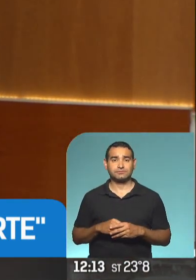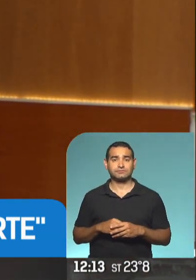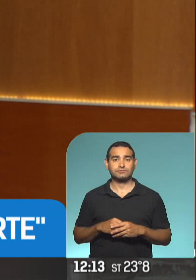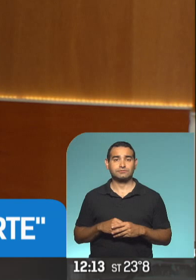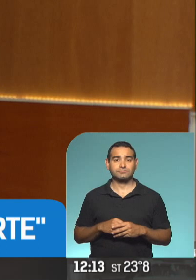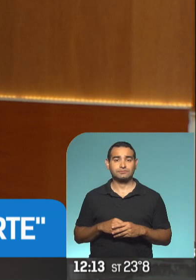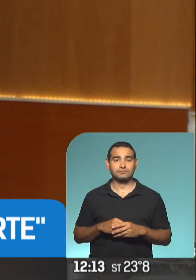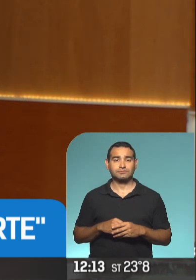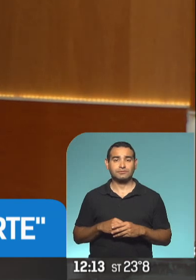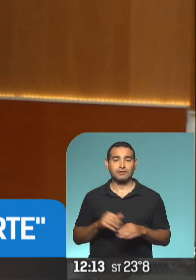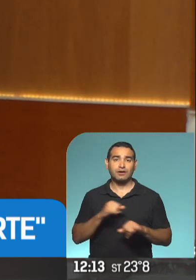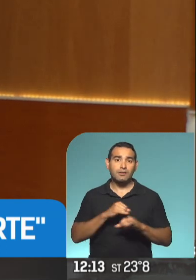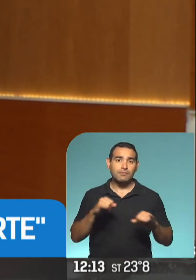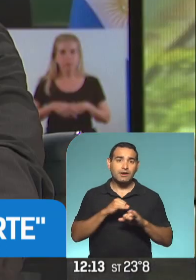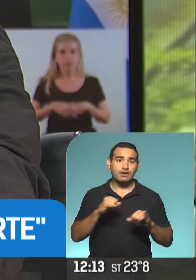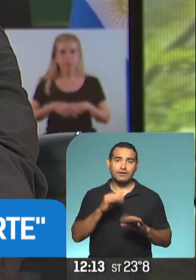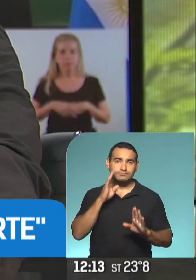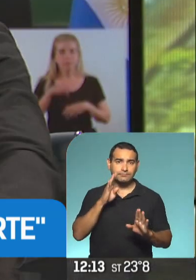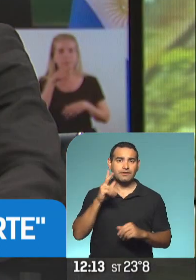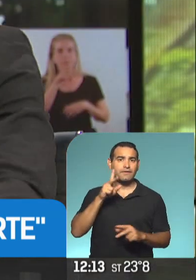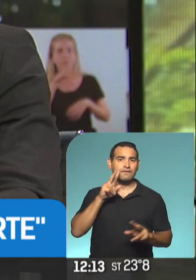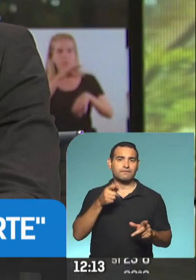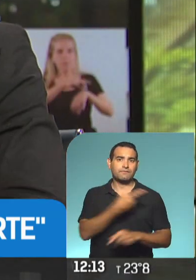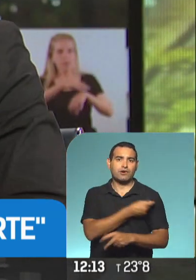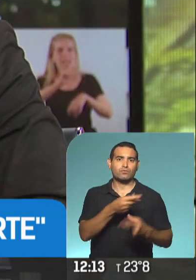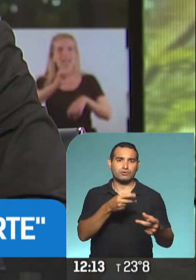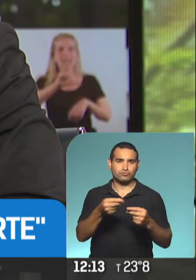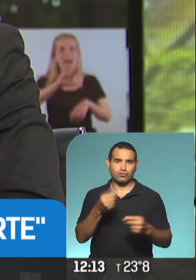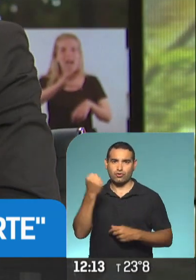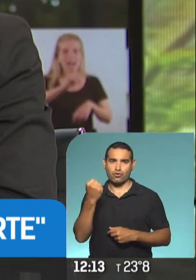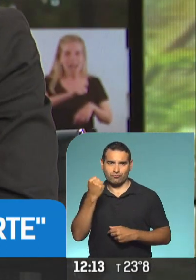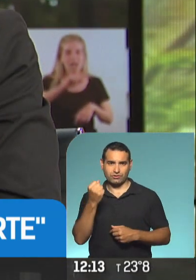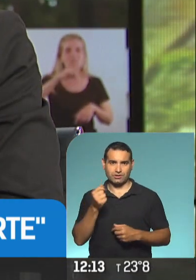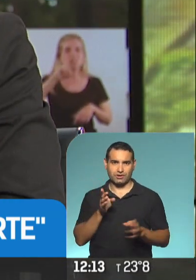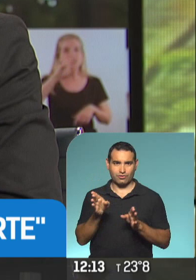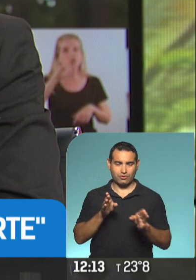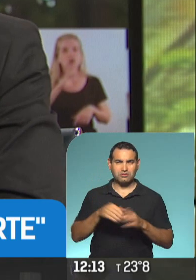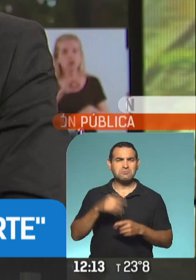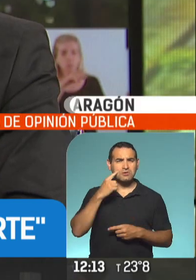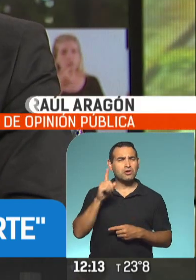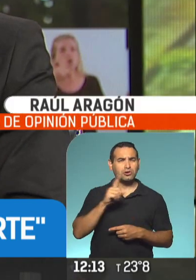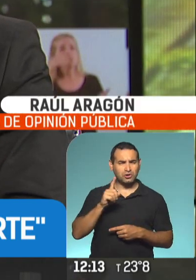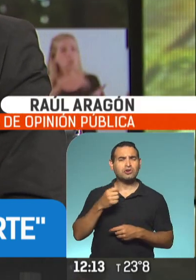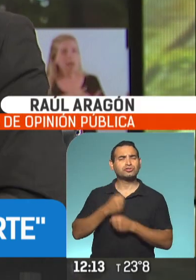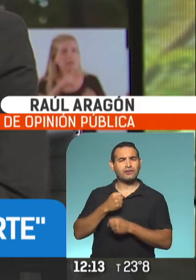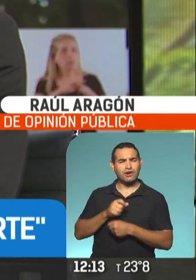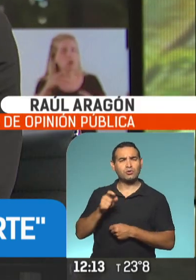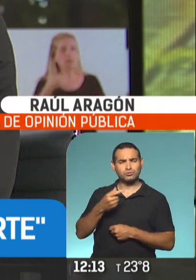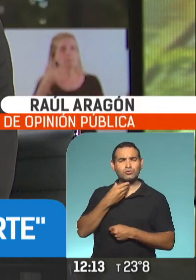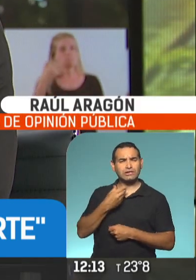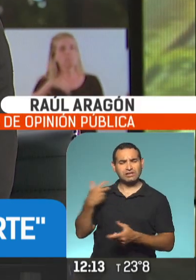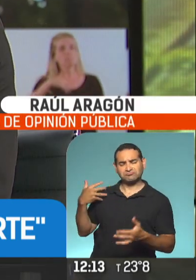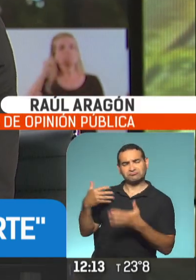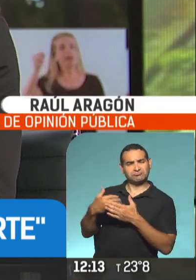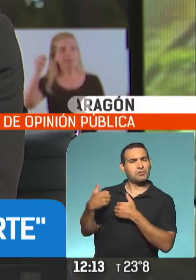Sí. venía por el lado de la vacunación de y la vacunación. economía. Yo creo que no se tira por la basura, le va a costar remontarlo.